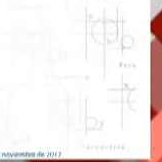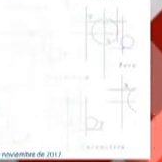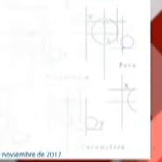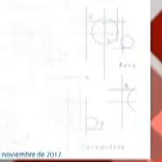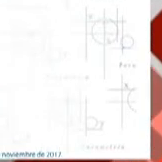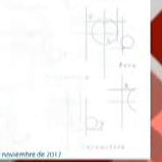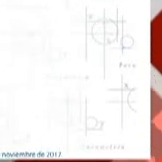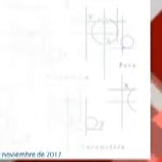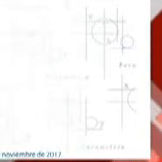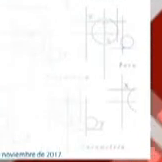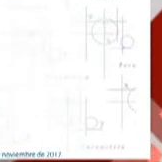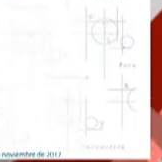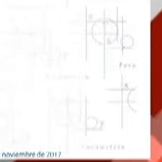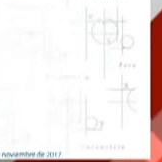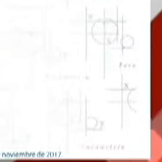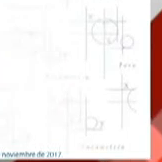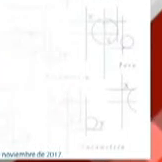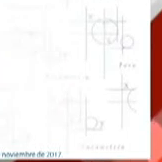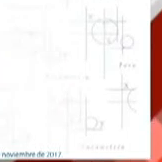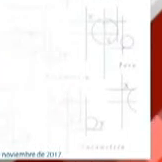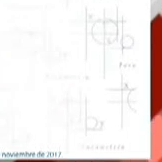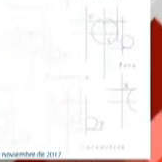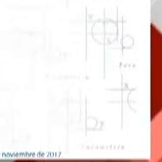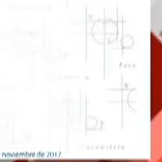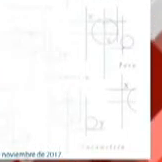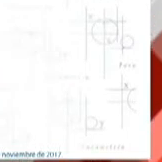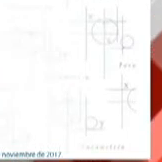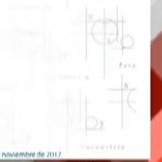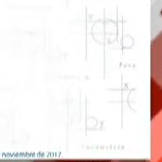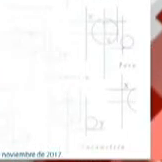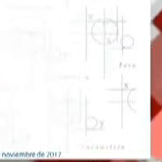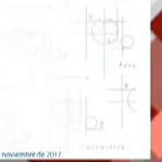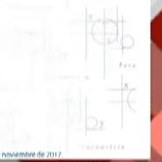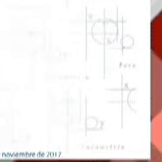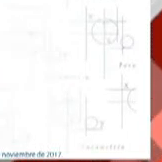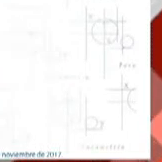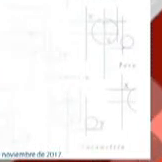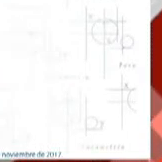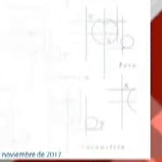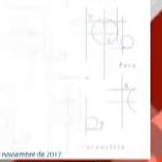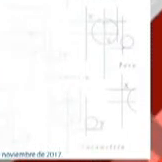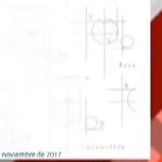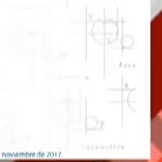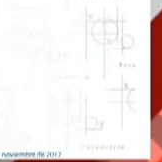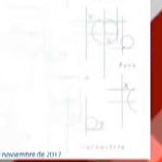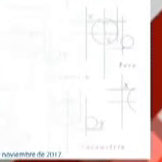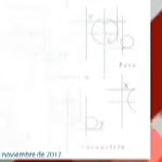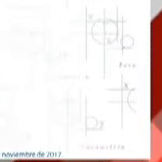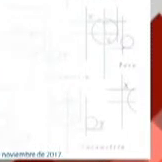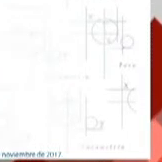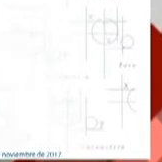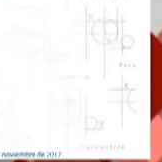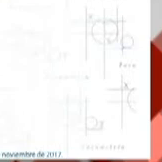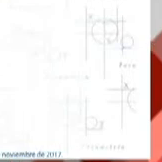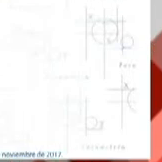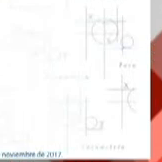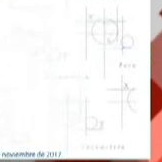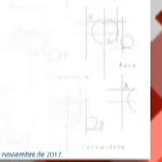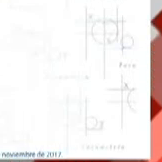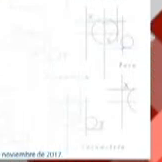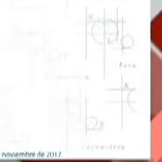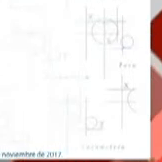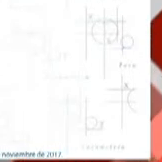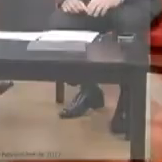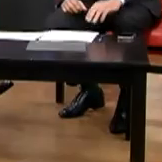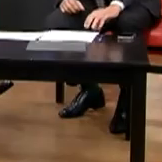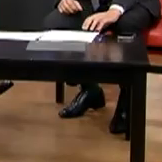una posible candidatura de Ricardo Anaya y de José Antonio Meade por parte de sus alianzas. Y pues sigue en el liderazgo